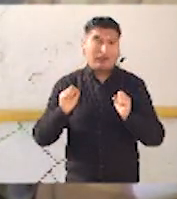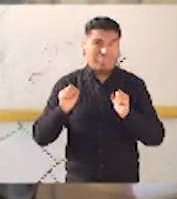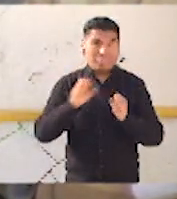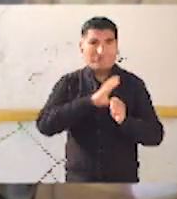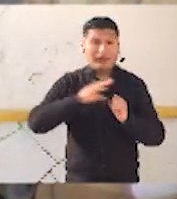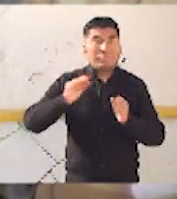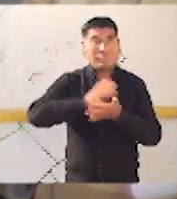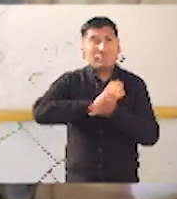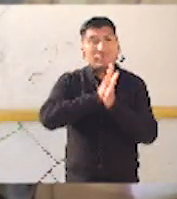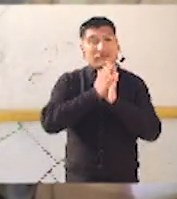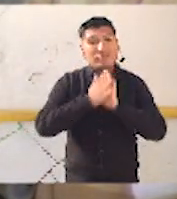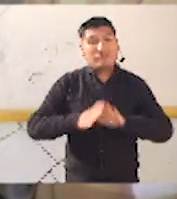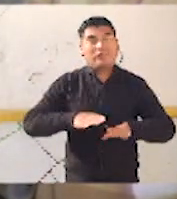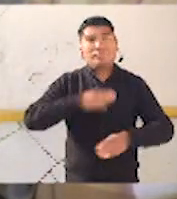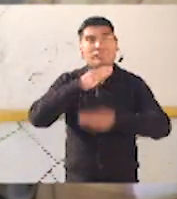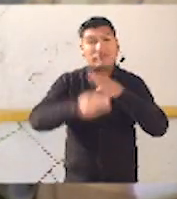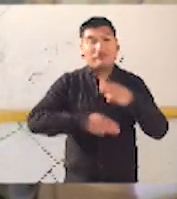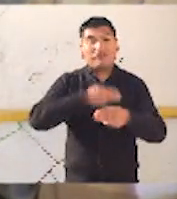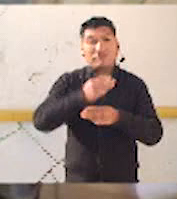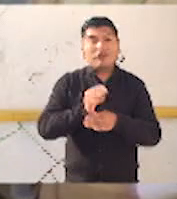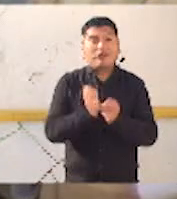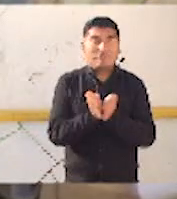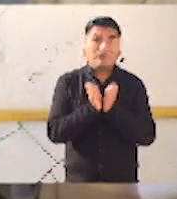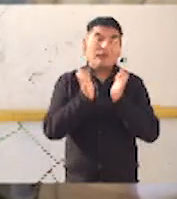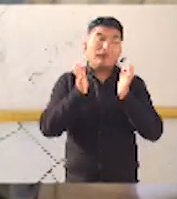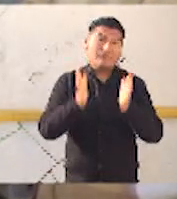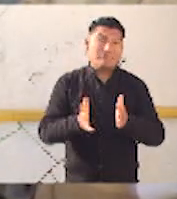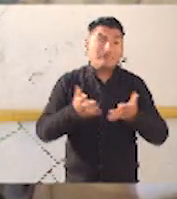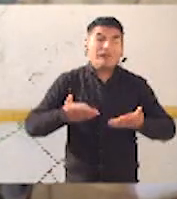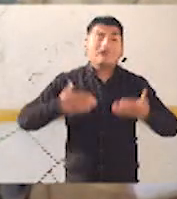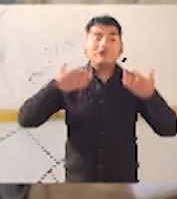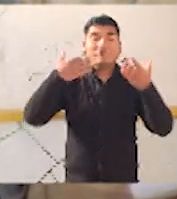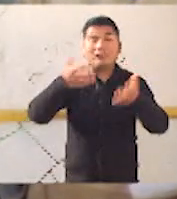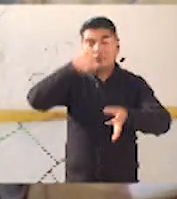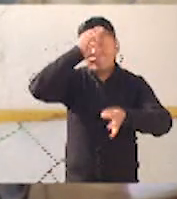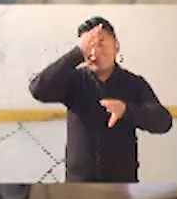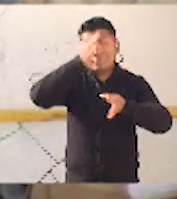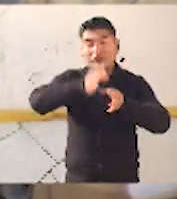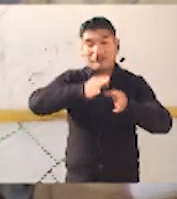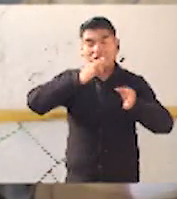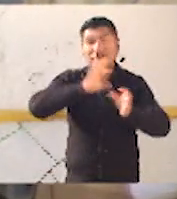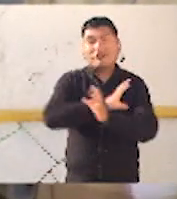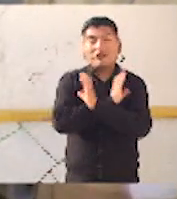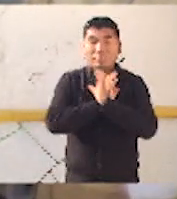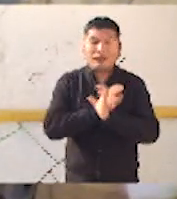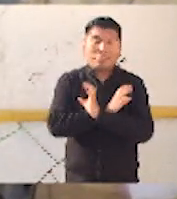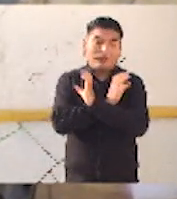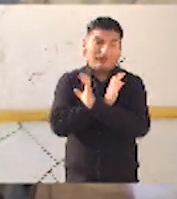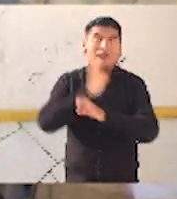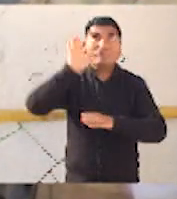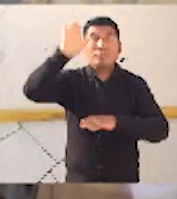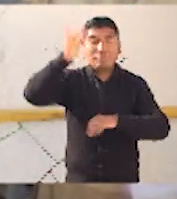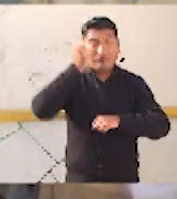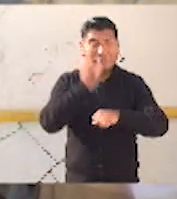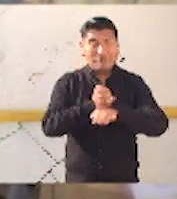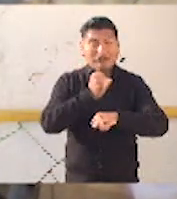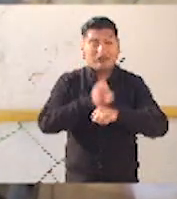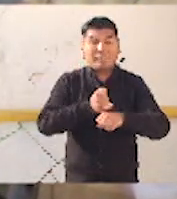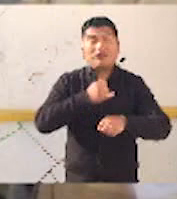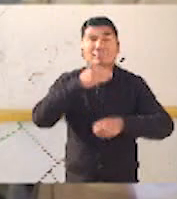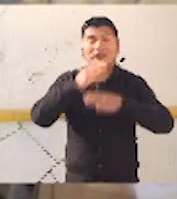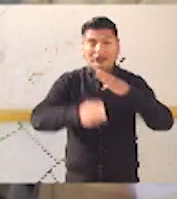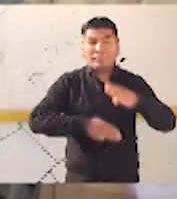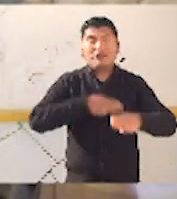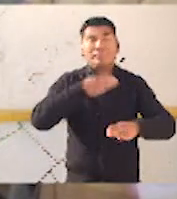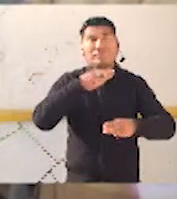la paz al mundo entero. Confirma en la fe y en la caridad a tu Iglesia peregrina en la